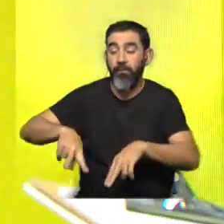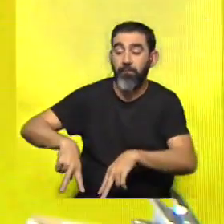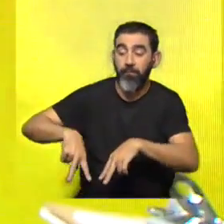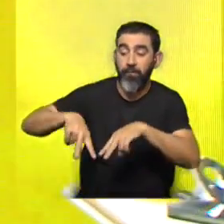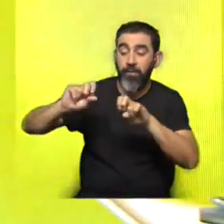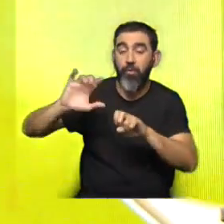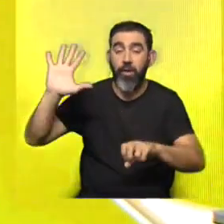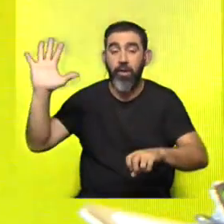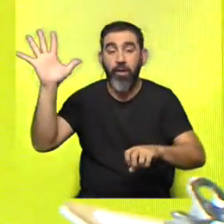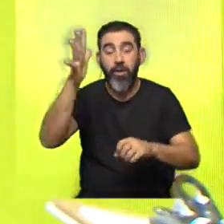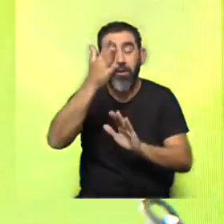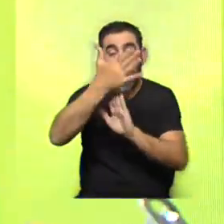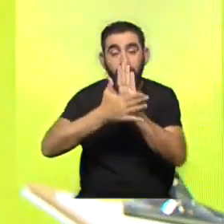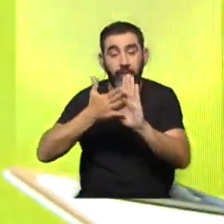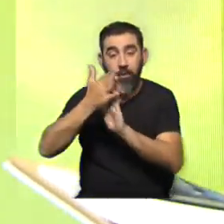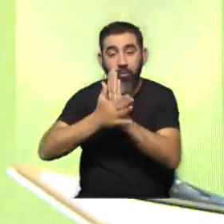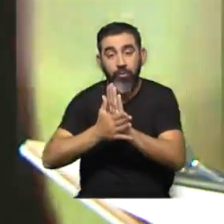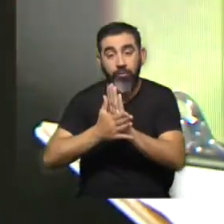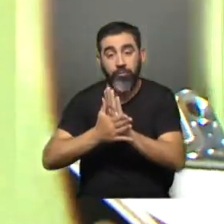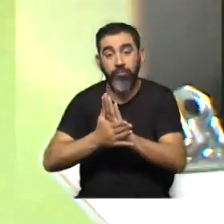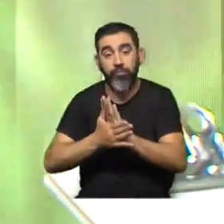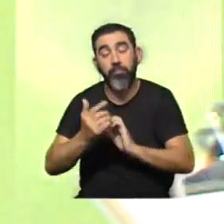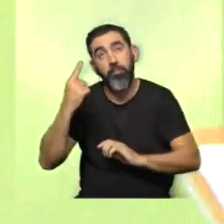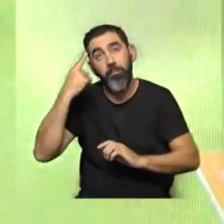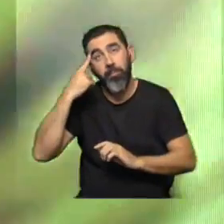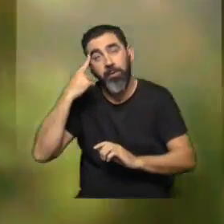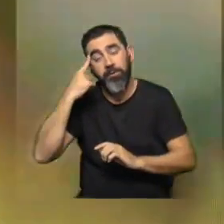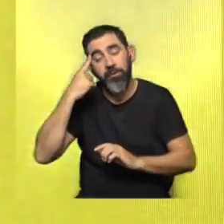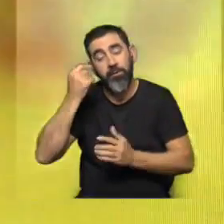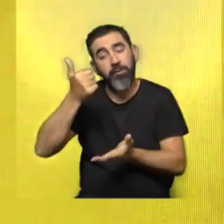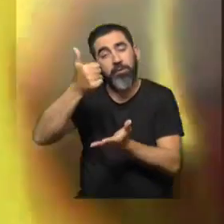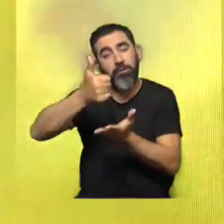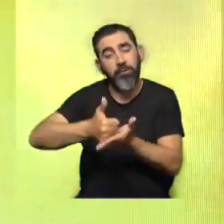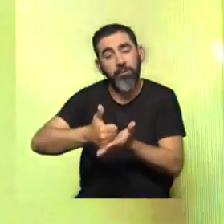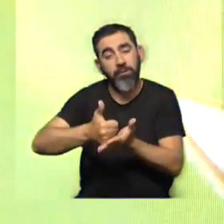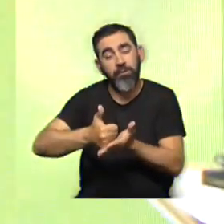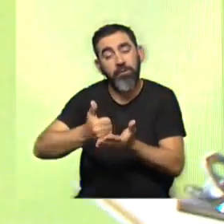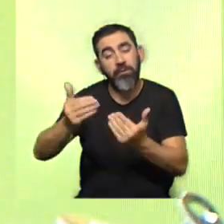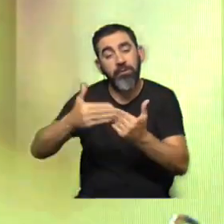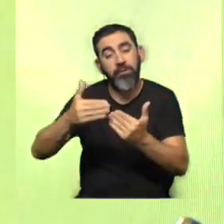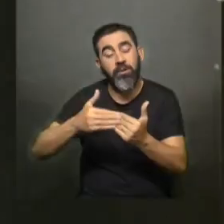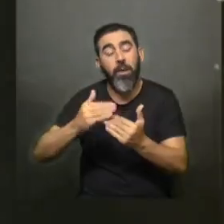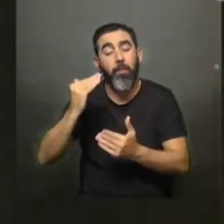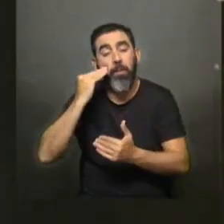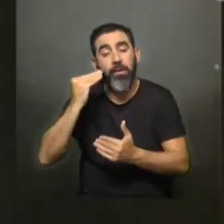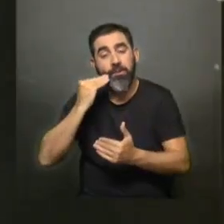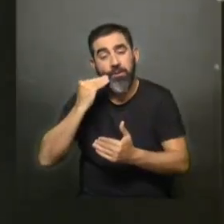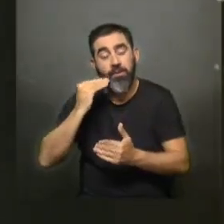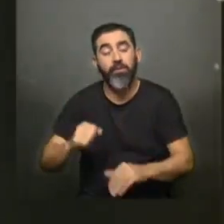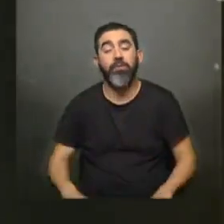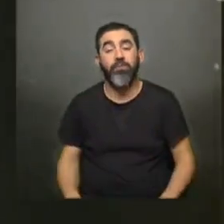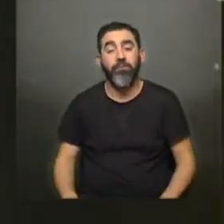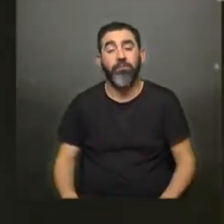profundas en otros puntos del país. Por caso estaba pensando en la colección de Berro, que está allí cerca de la ciudad de Mercedes, en el Castillo de